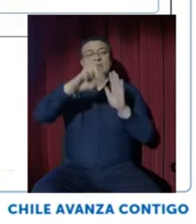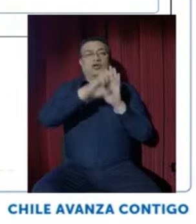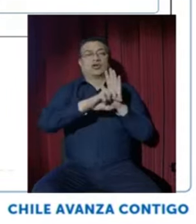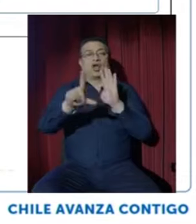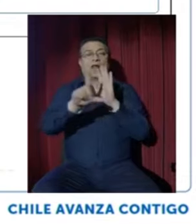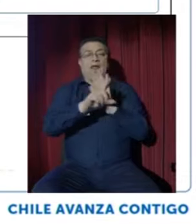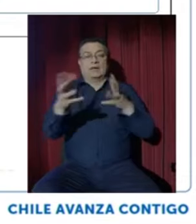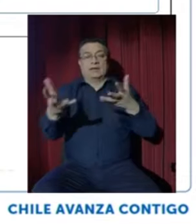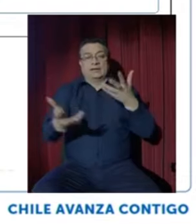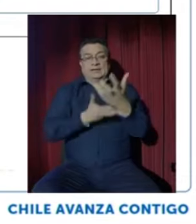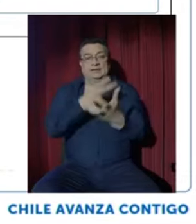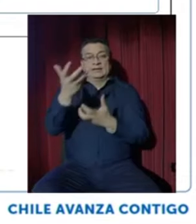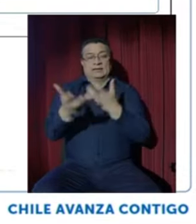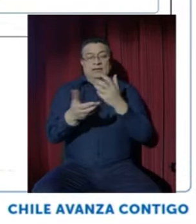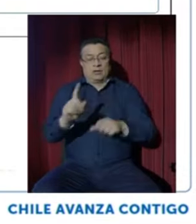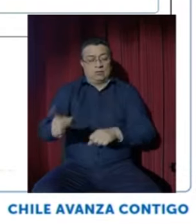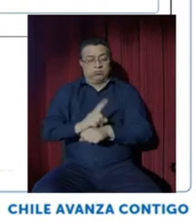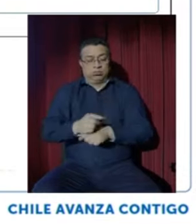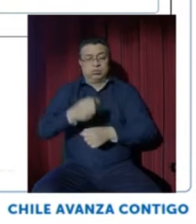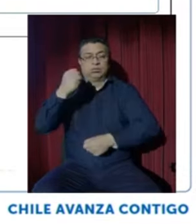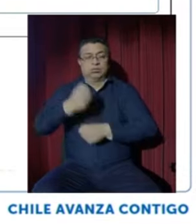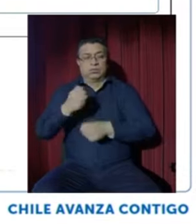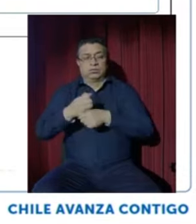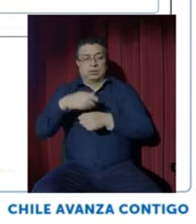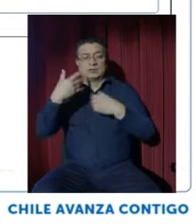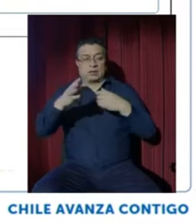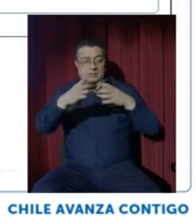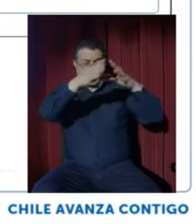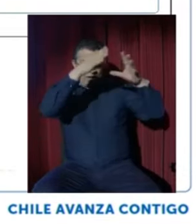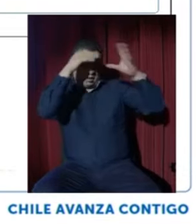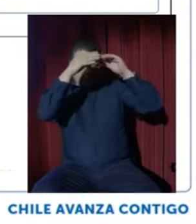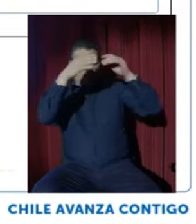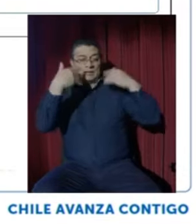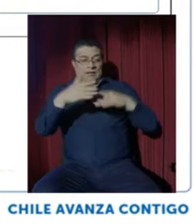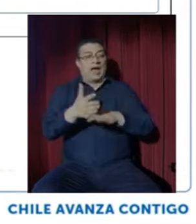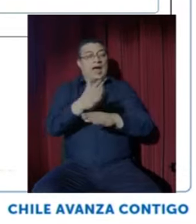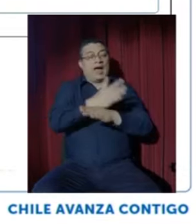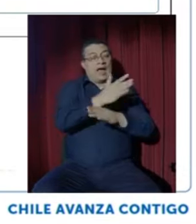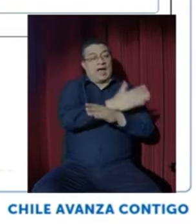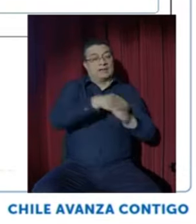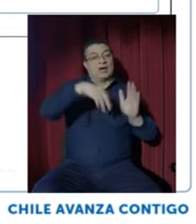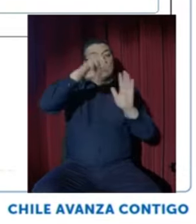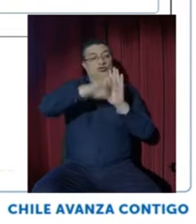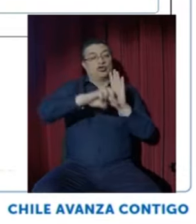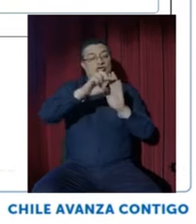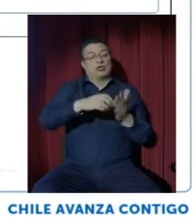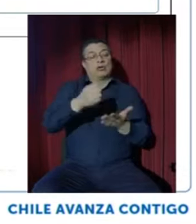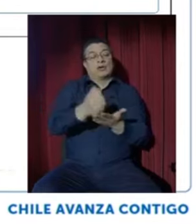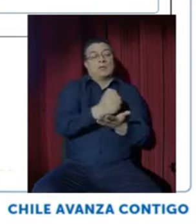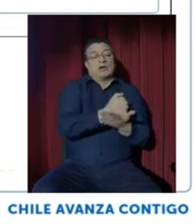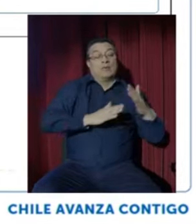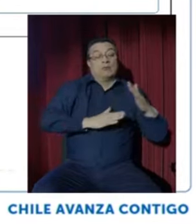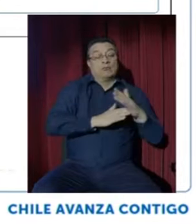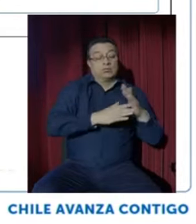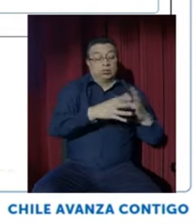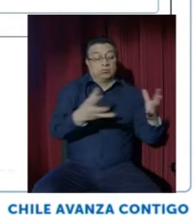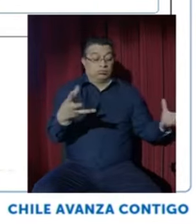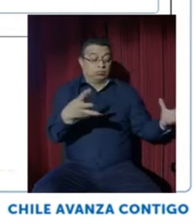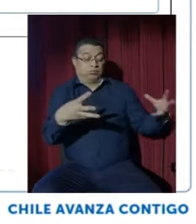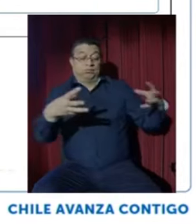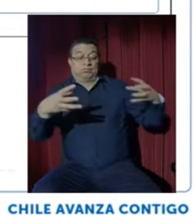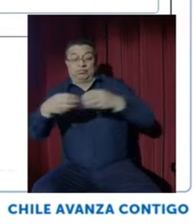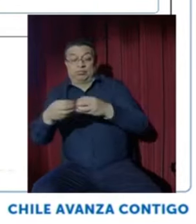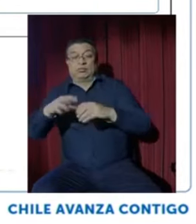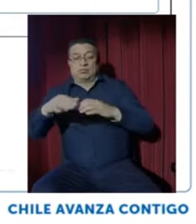ley de incendio fue preparado muy rápidamente recogiendo ya la experiencia de otros proyectos que estaban en tramitación y se formuló un proyecto